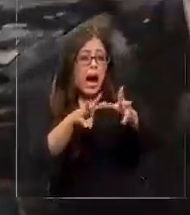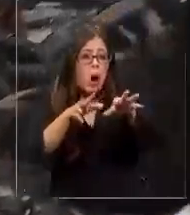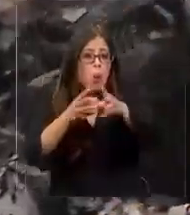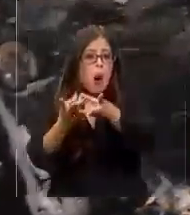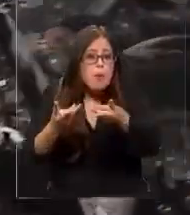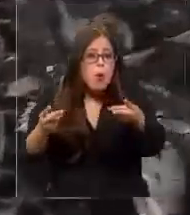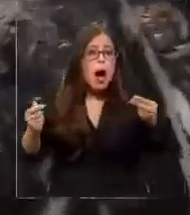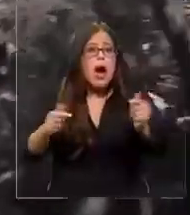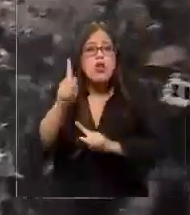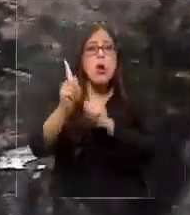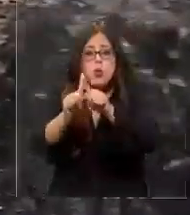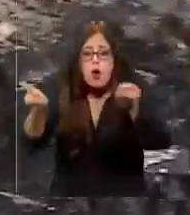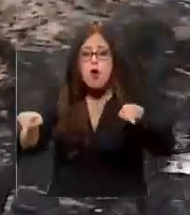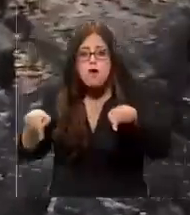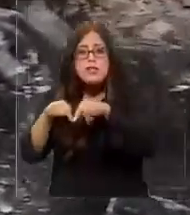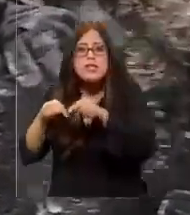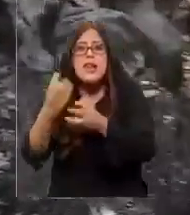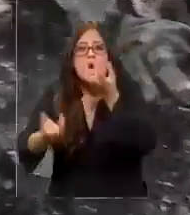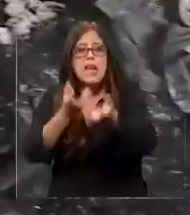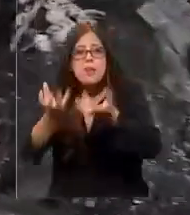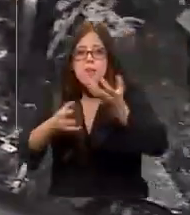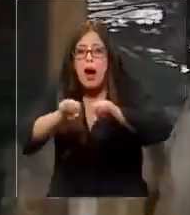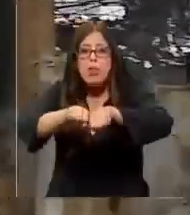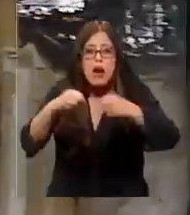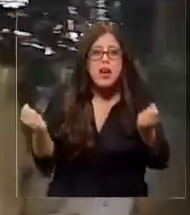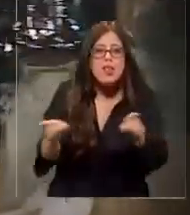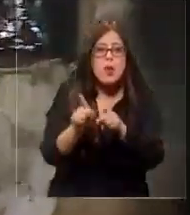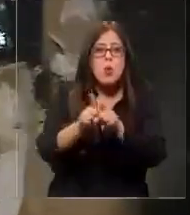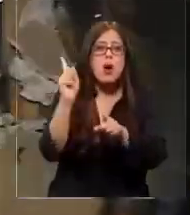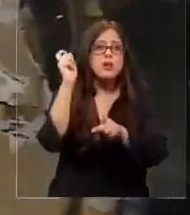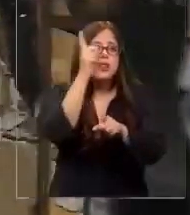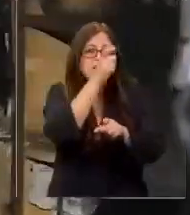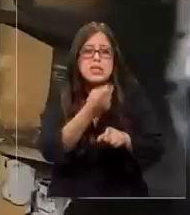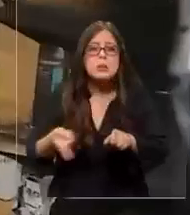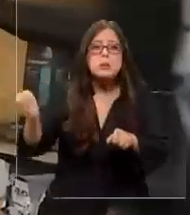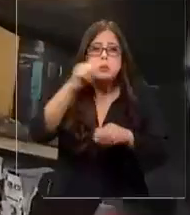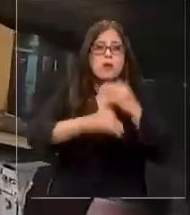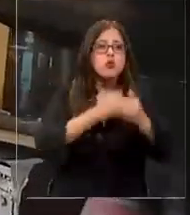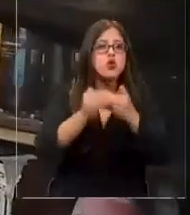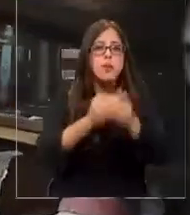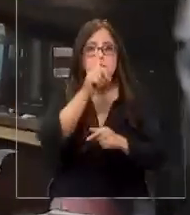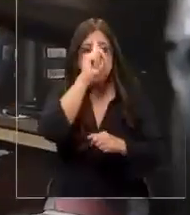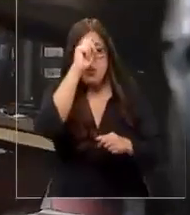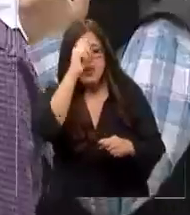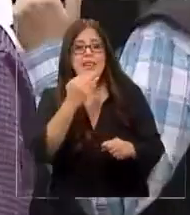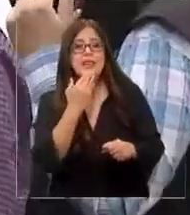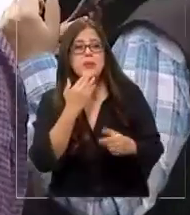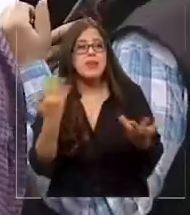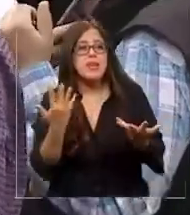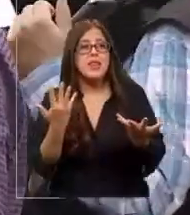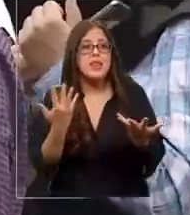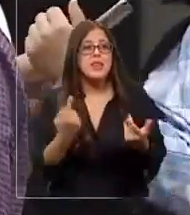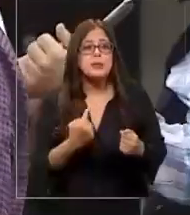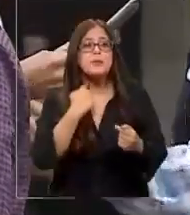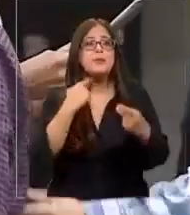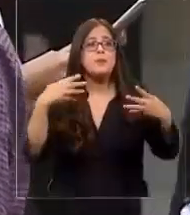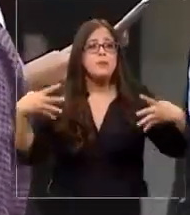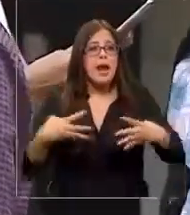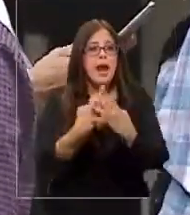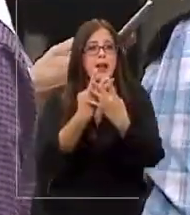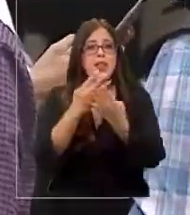totalmente dañados. Situación que complica el regreso al funcionamiento del hospital y con consecuencias para toda la red